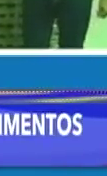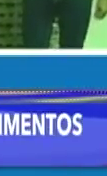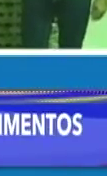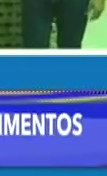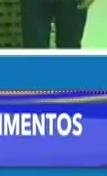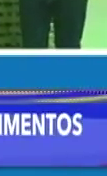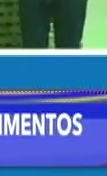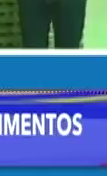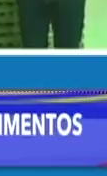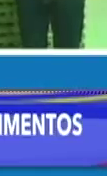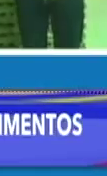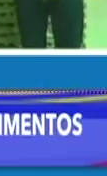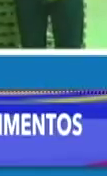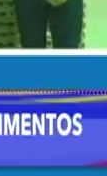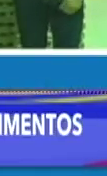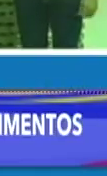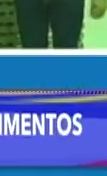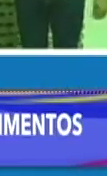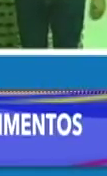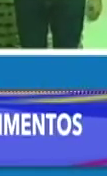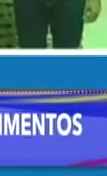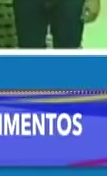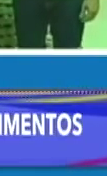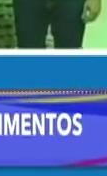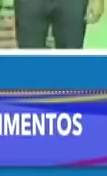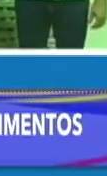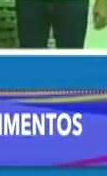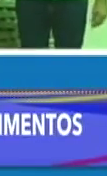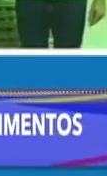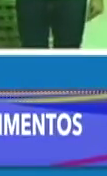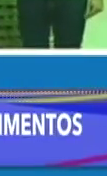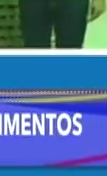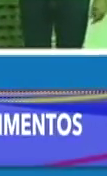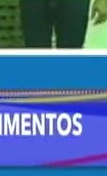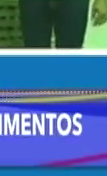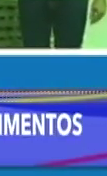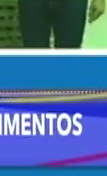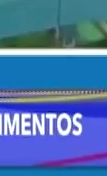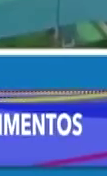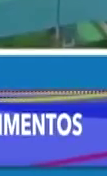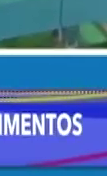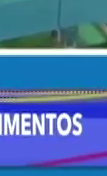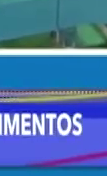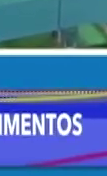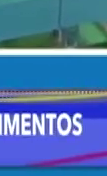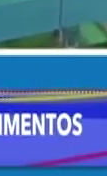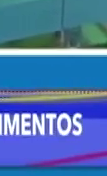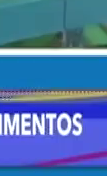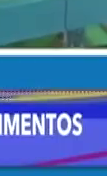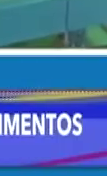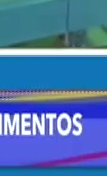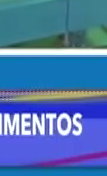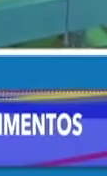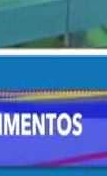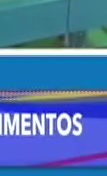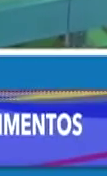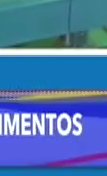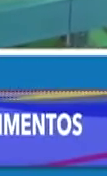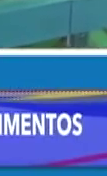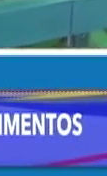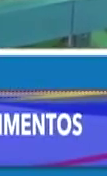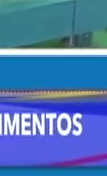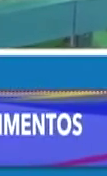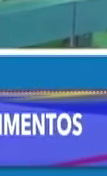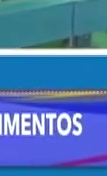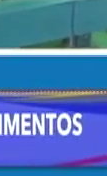expansión de la fuerza productiva en el plan 2025 y más allá la expansión de las fuerzas productivas